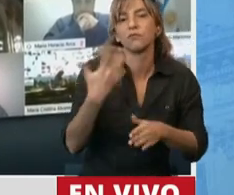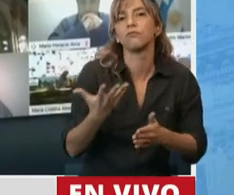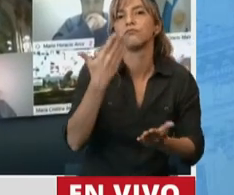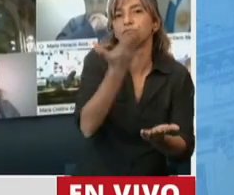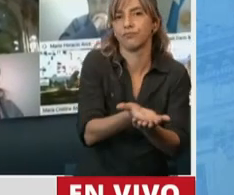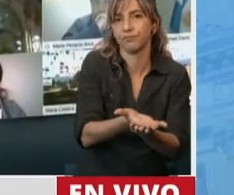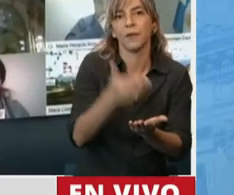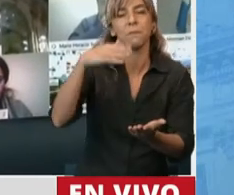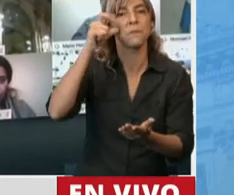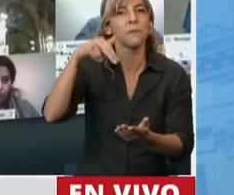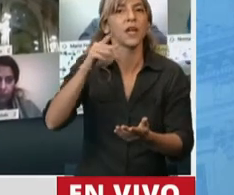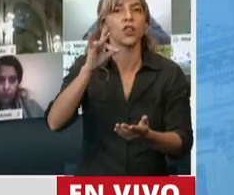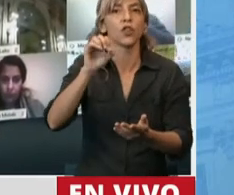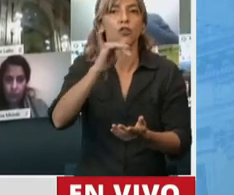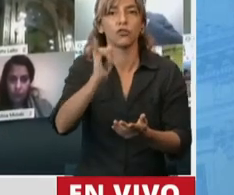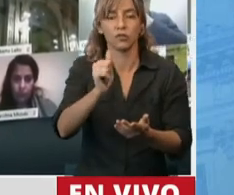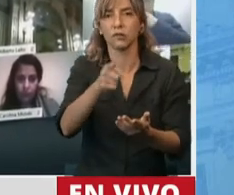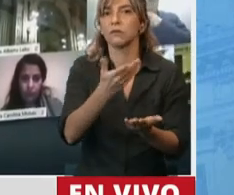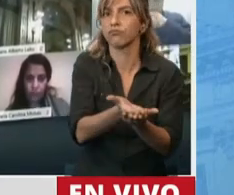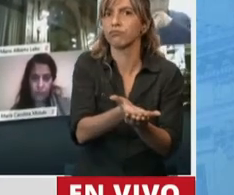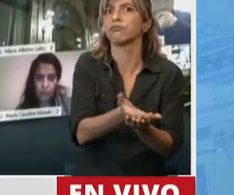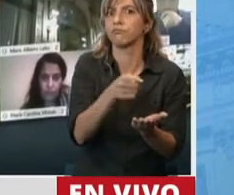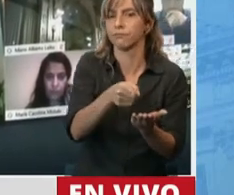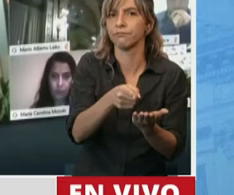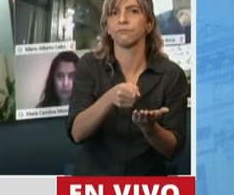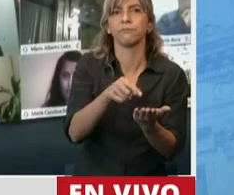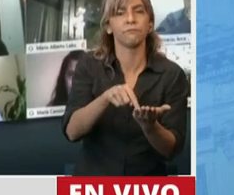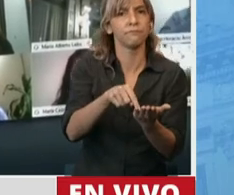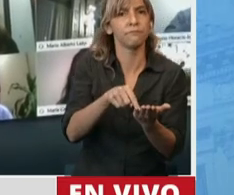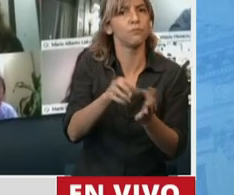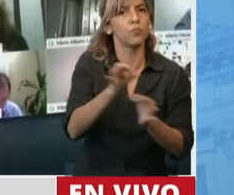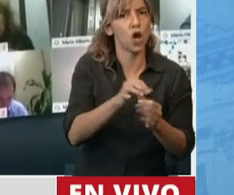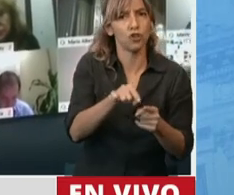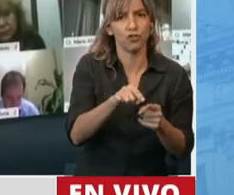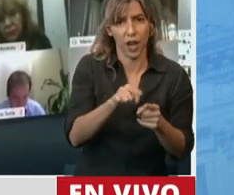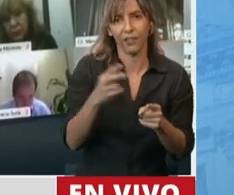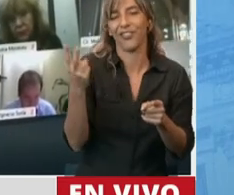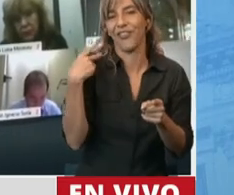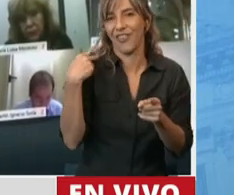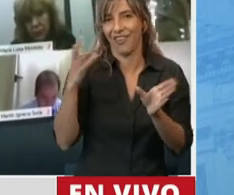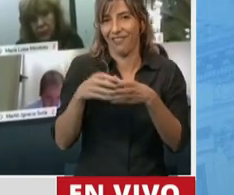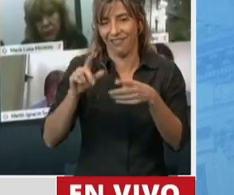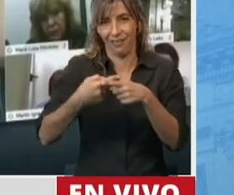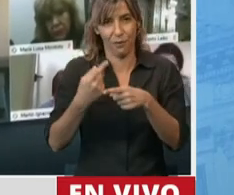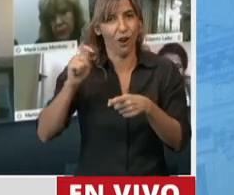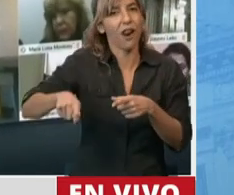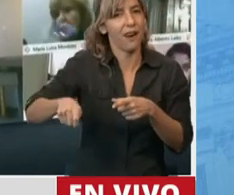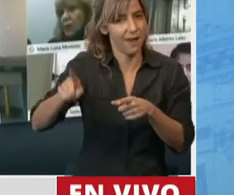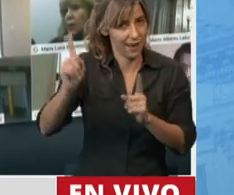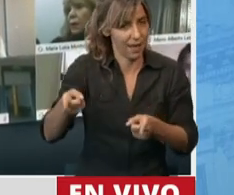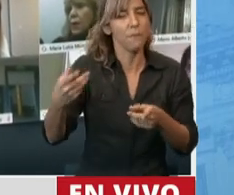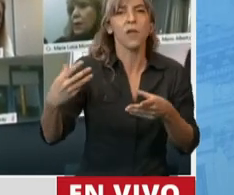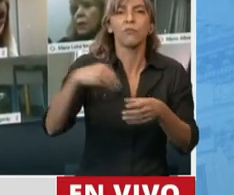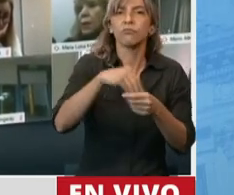el diputado, nuestro diputado y jefe de bloque, el diputado Negri.